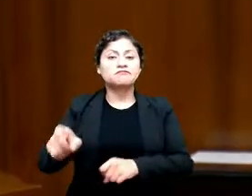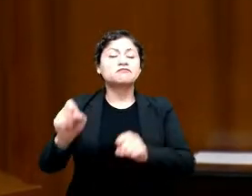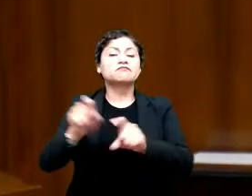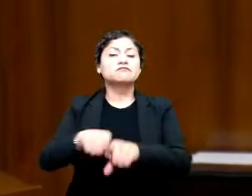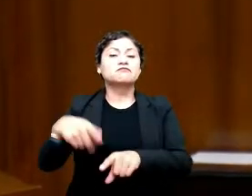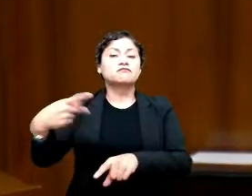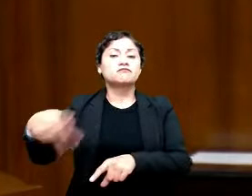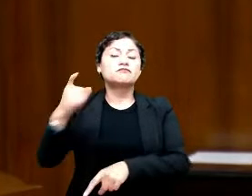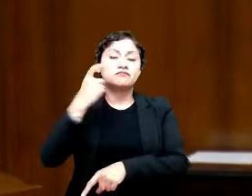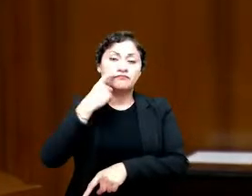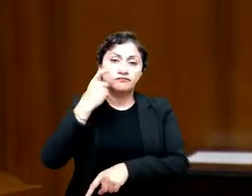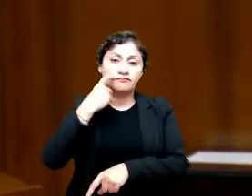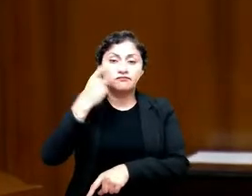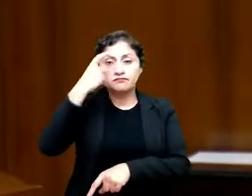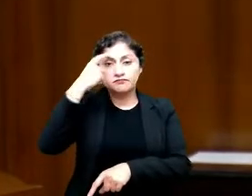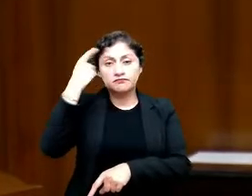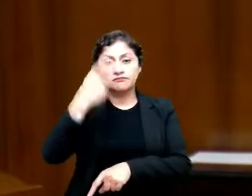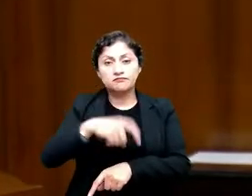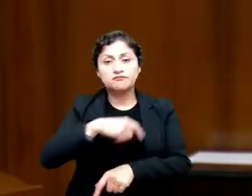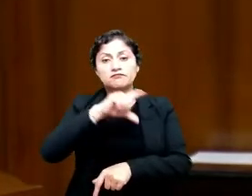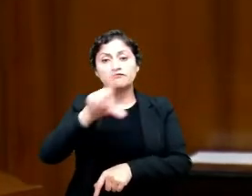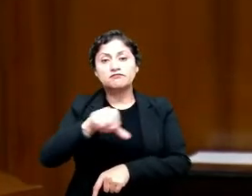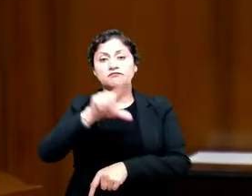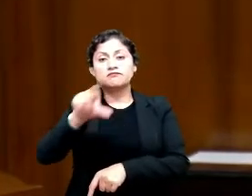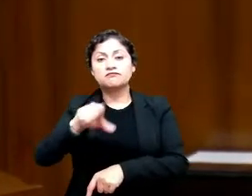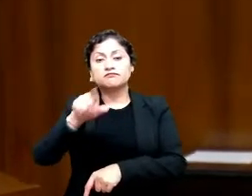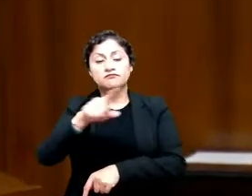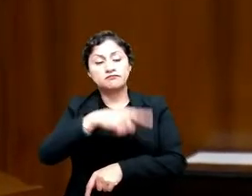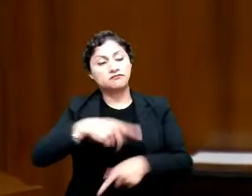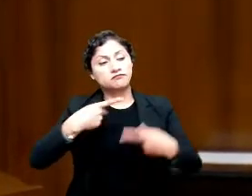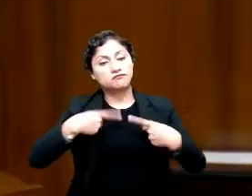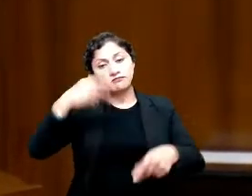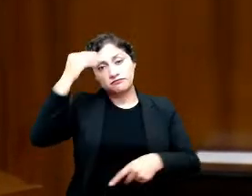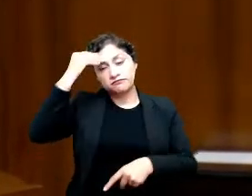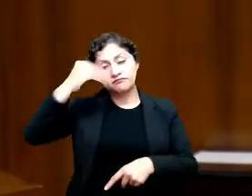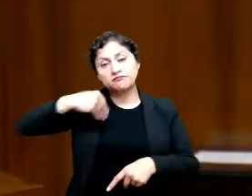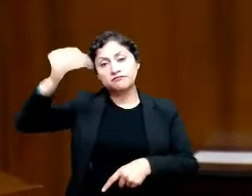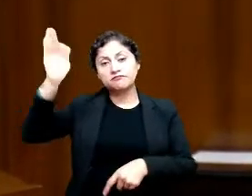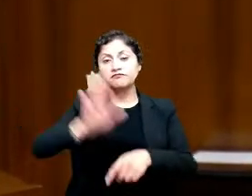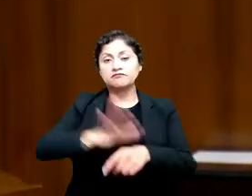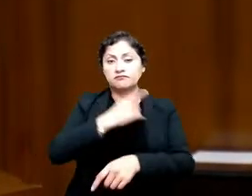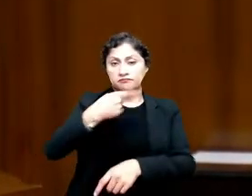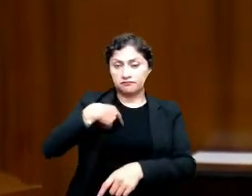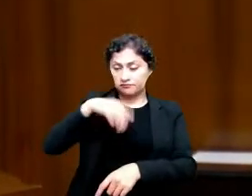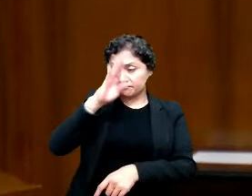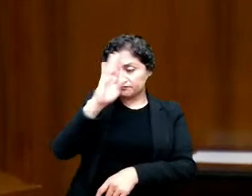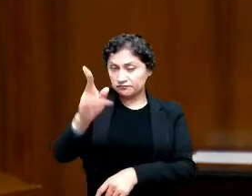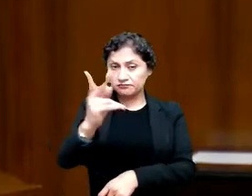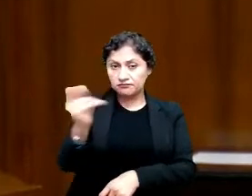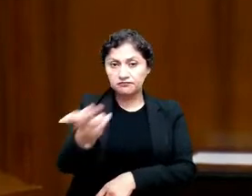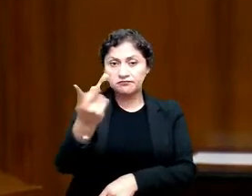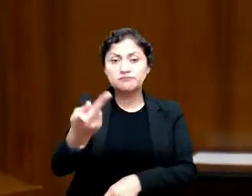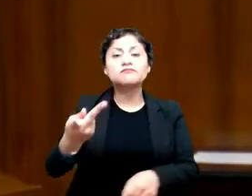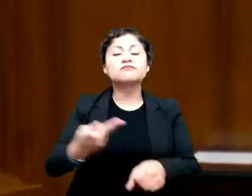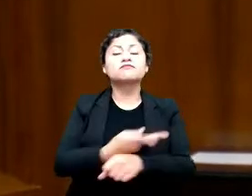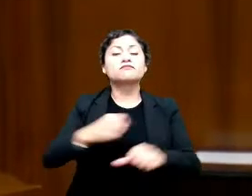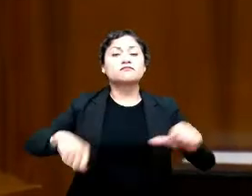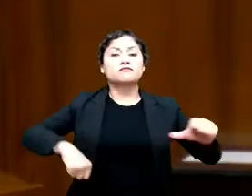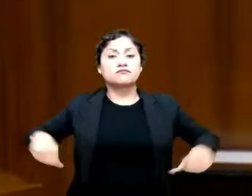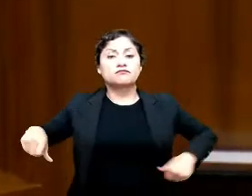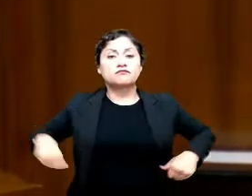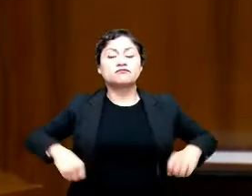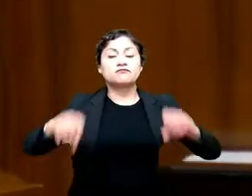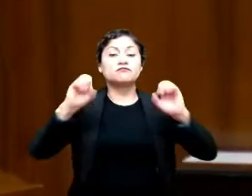en la memoria colectiva. Por ello pregunto, señor secretario, ¿qué acciones y políticas públicas se están llevando a cabo para no